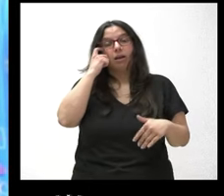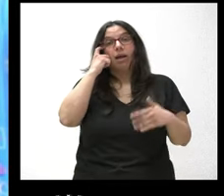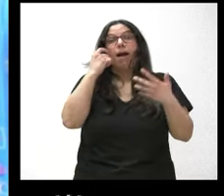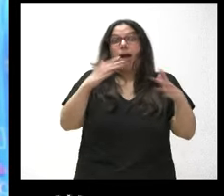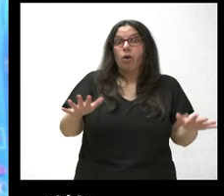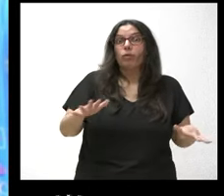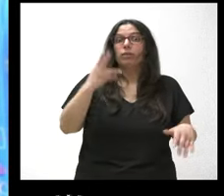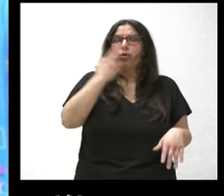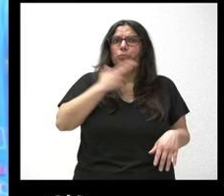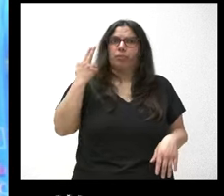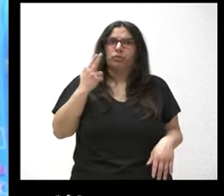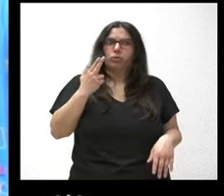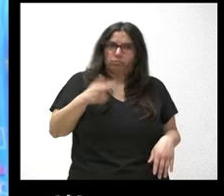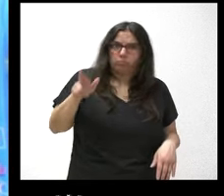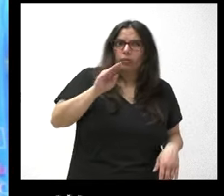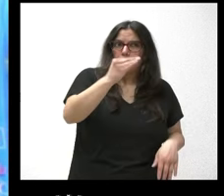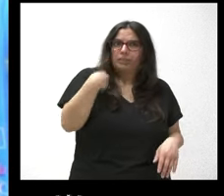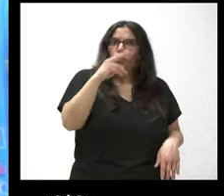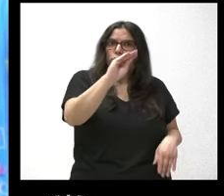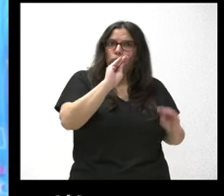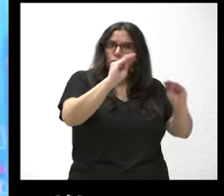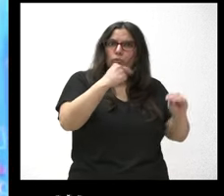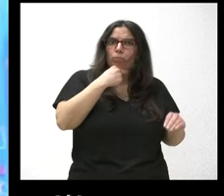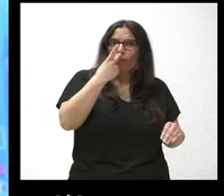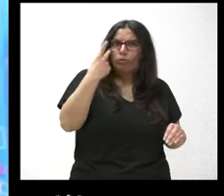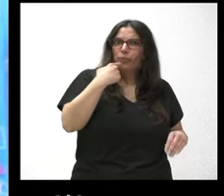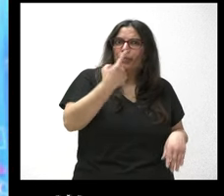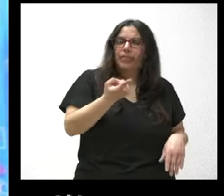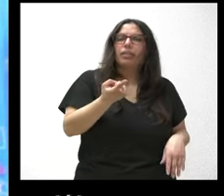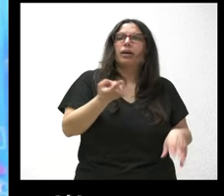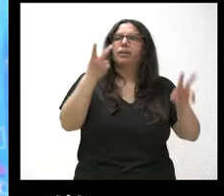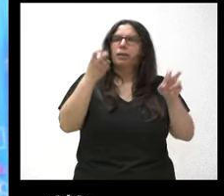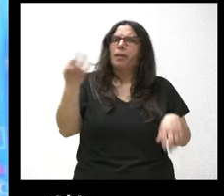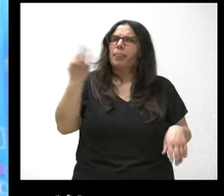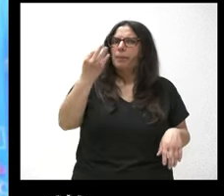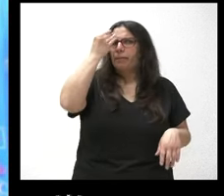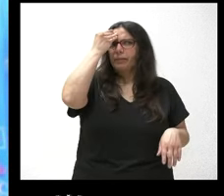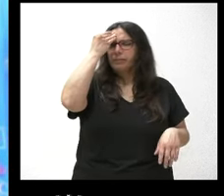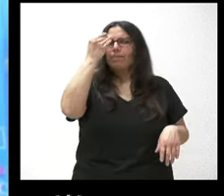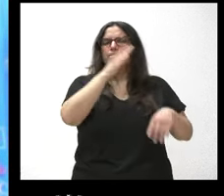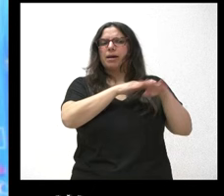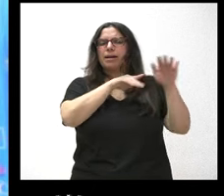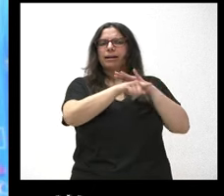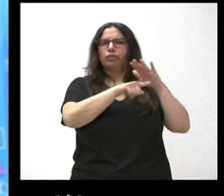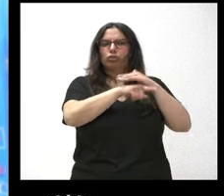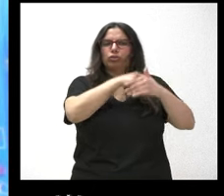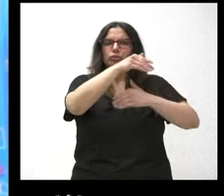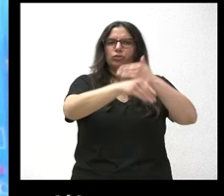compromiso, insisto, que usted mismo había hecho hace un par de años respecto a que se tendrían en cuenta en las tramitaciones